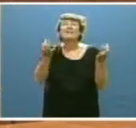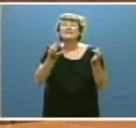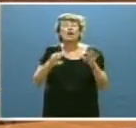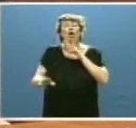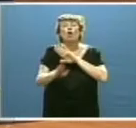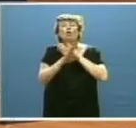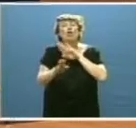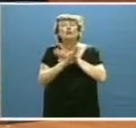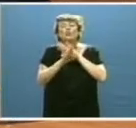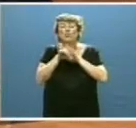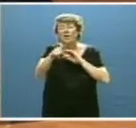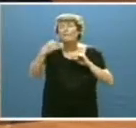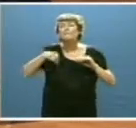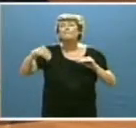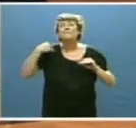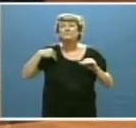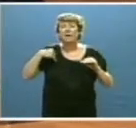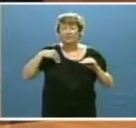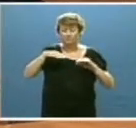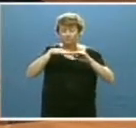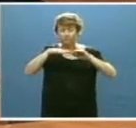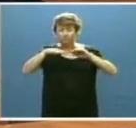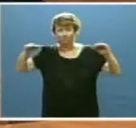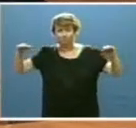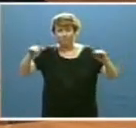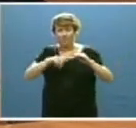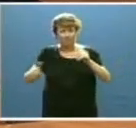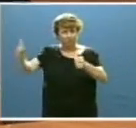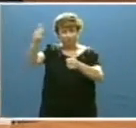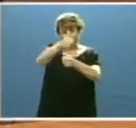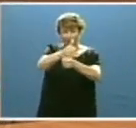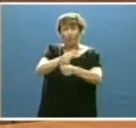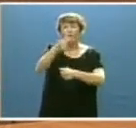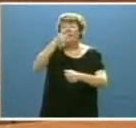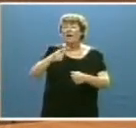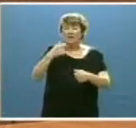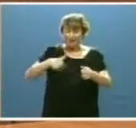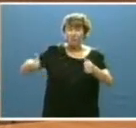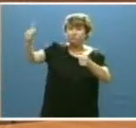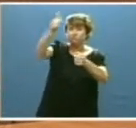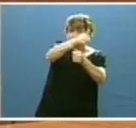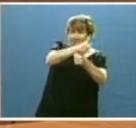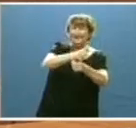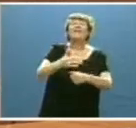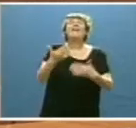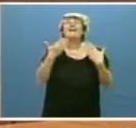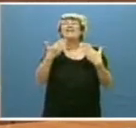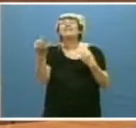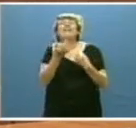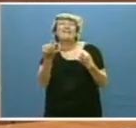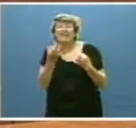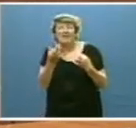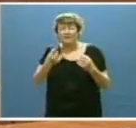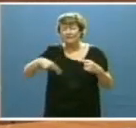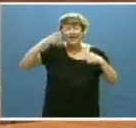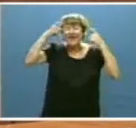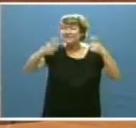mantener esa valoración y posición de liderazgo una posición que hemos alcanzado gracias sobre todo al esfuerzo de los